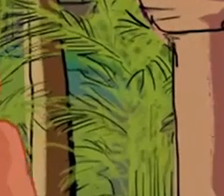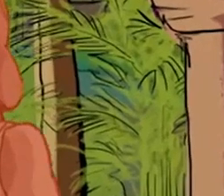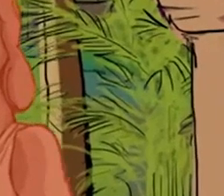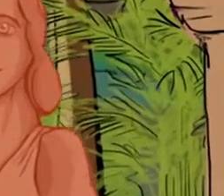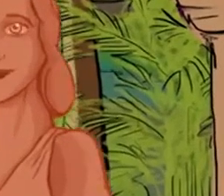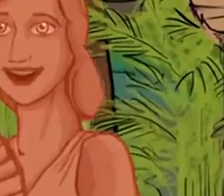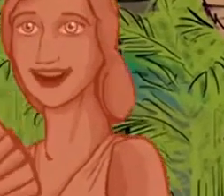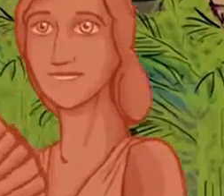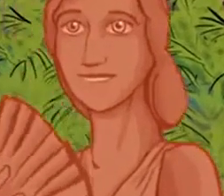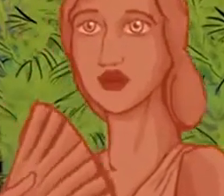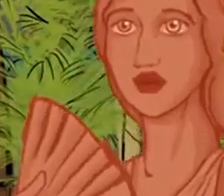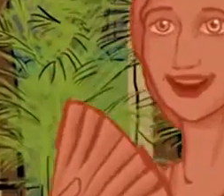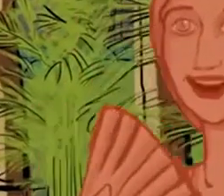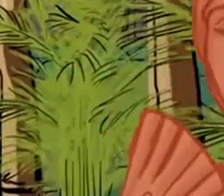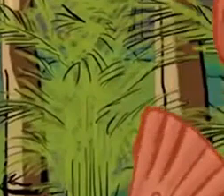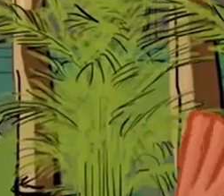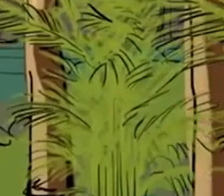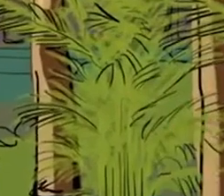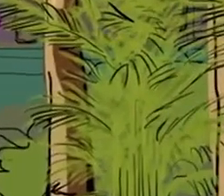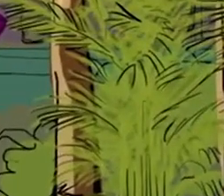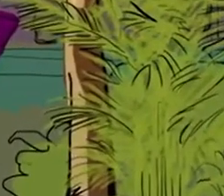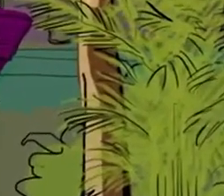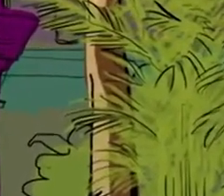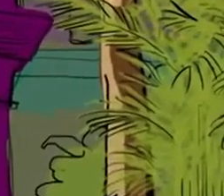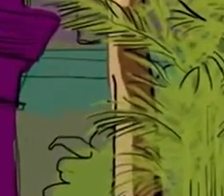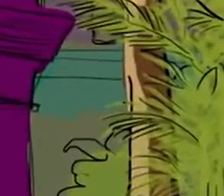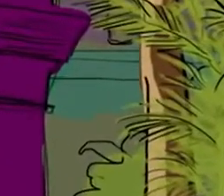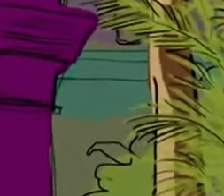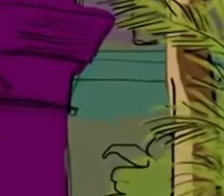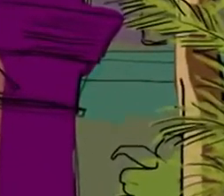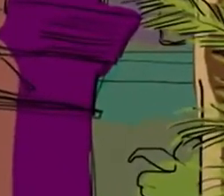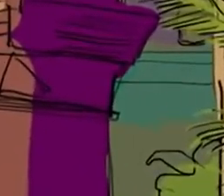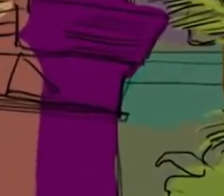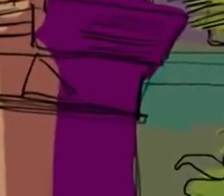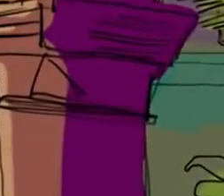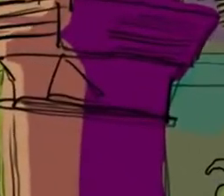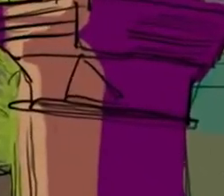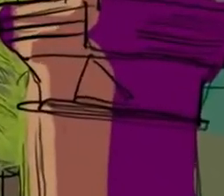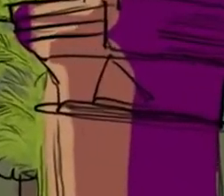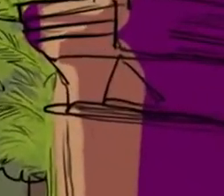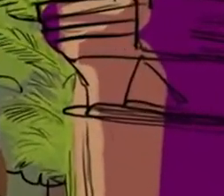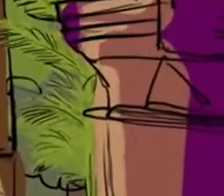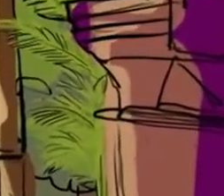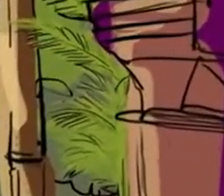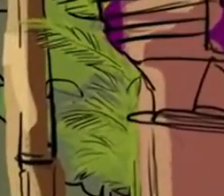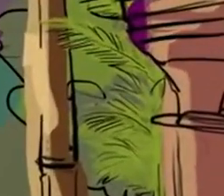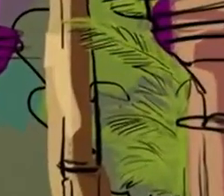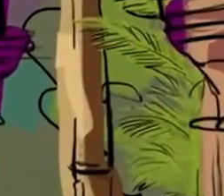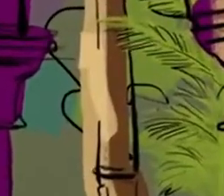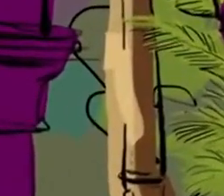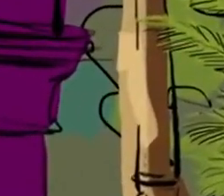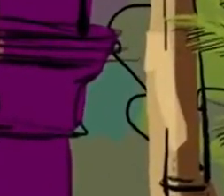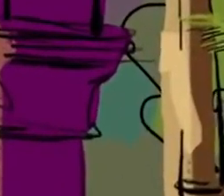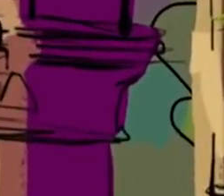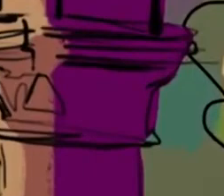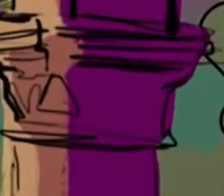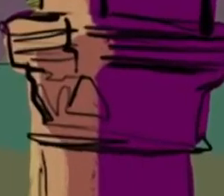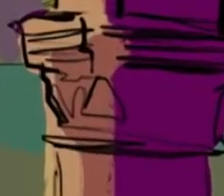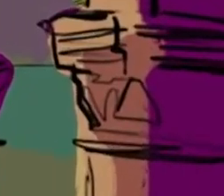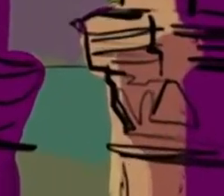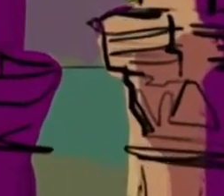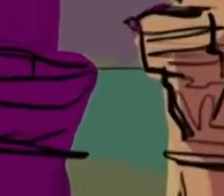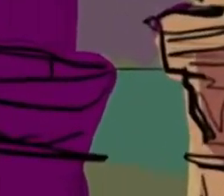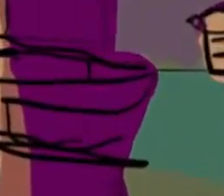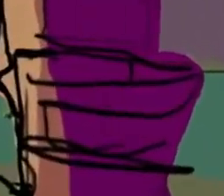Me decían en la casa que no salieran a la calle porque había que tenerle miedo a la muerte. Pues se hablaba de la muerte porque había violencia.